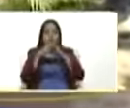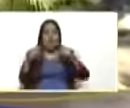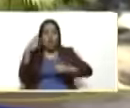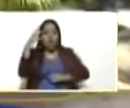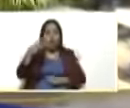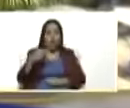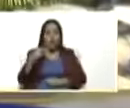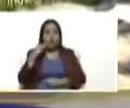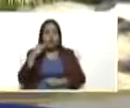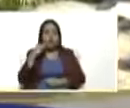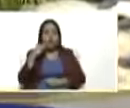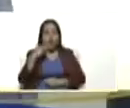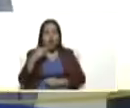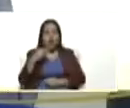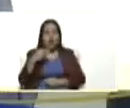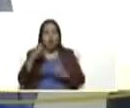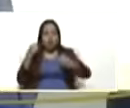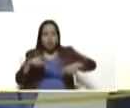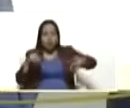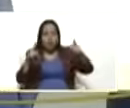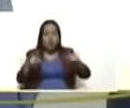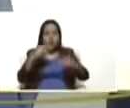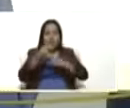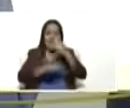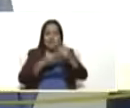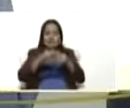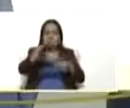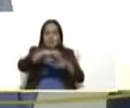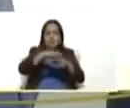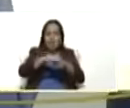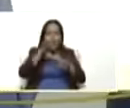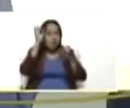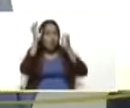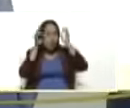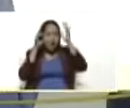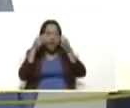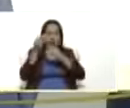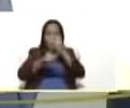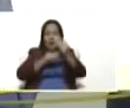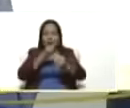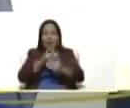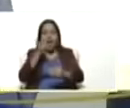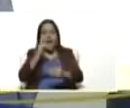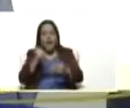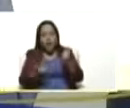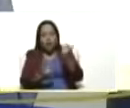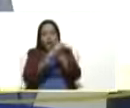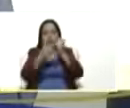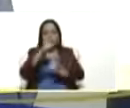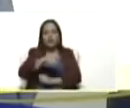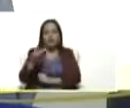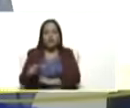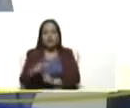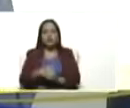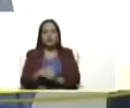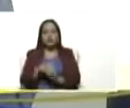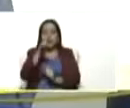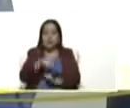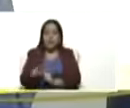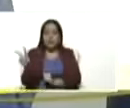juventud optó por inventar, por crear, por sembrar, por hacer. Hay que tener fe en la gente. Hay que tener fe en